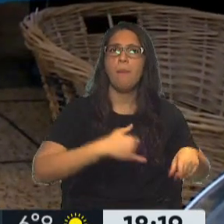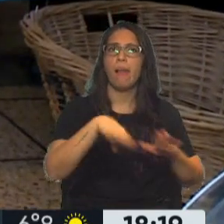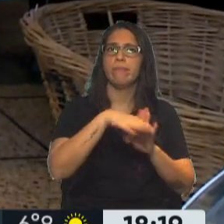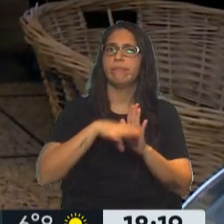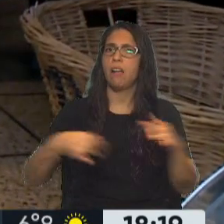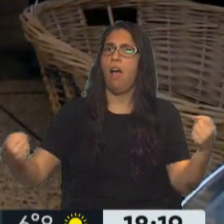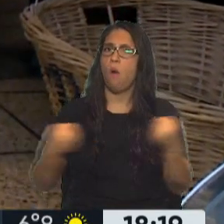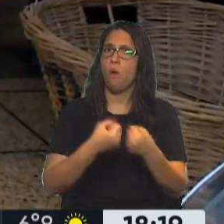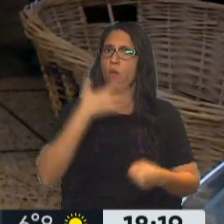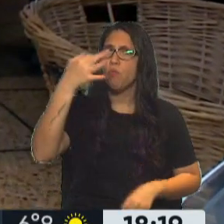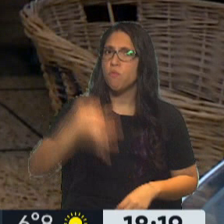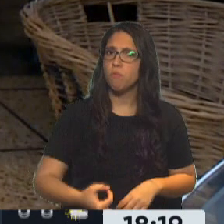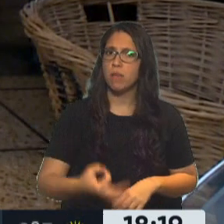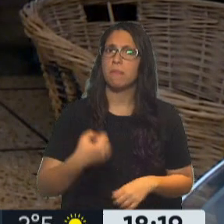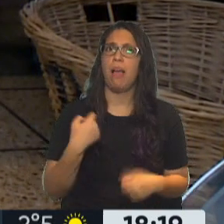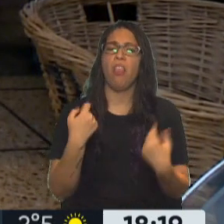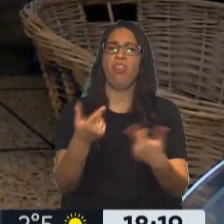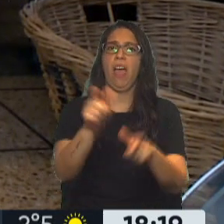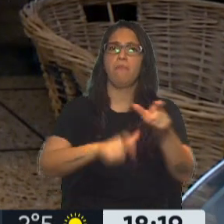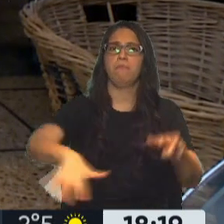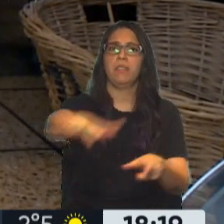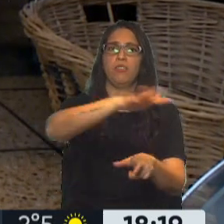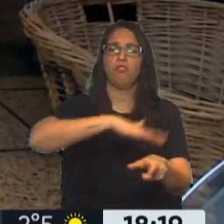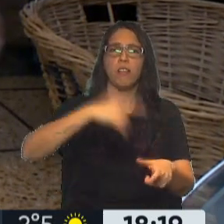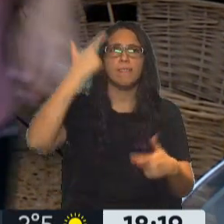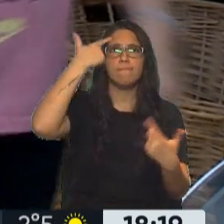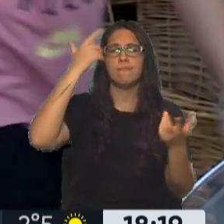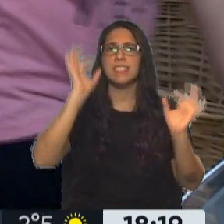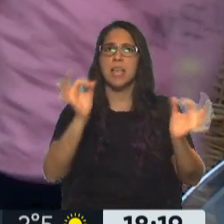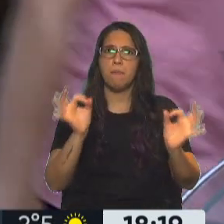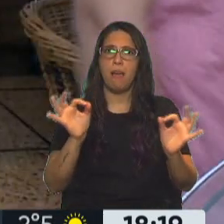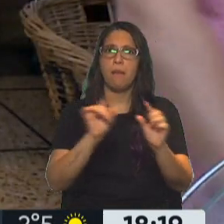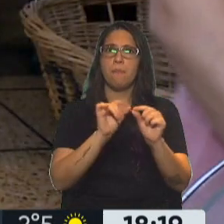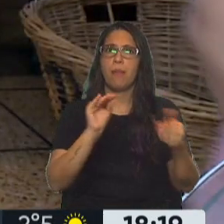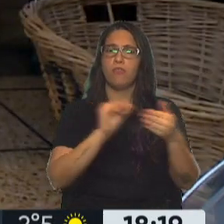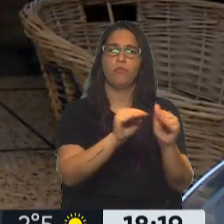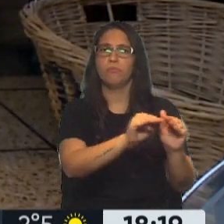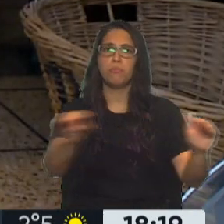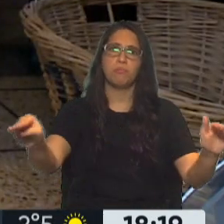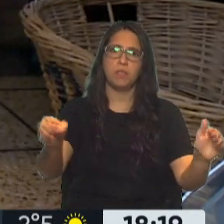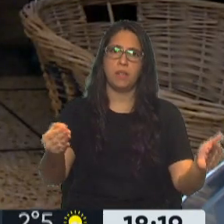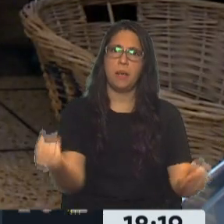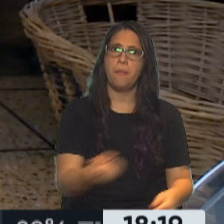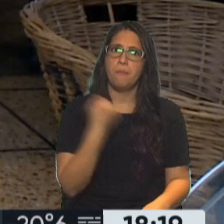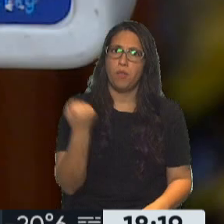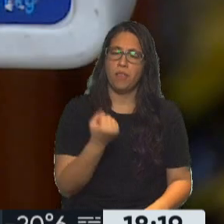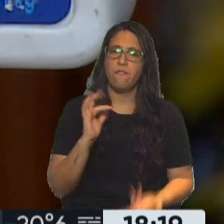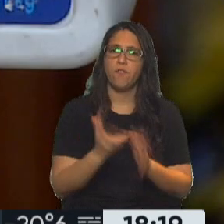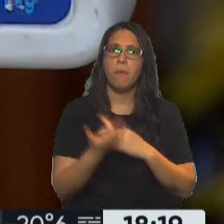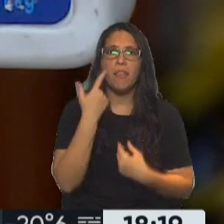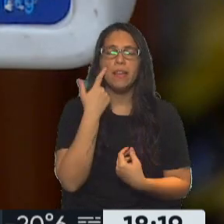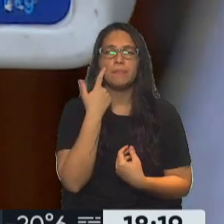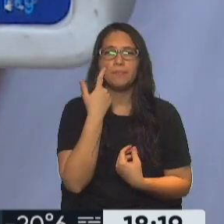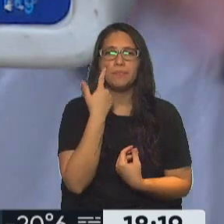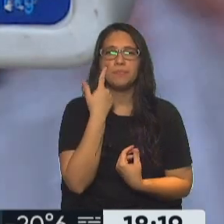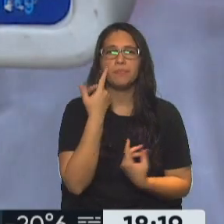acuerdos, además de dar previsibilidad a la mesa de los argentinos. Este compromiso también es muy importante porque es el mejor modo de darle existencia a la herramienta